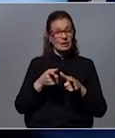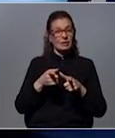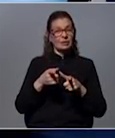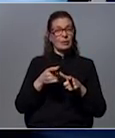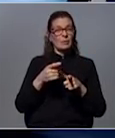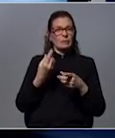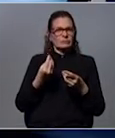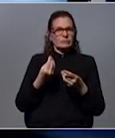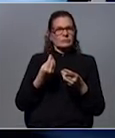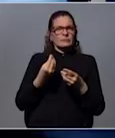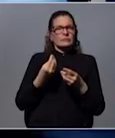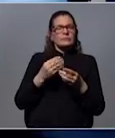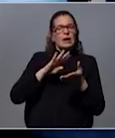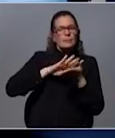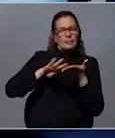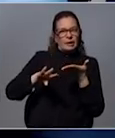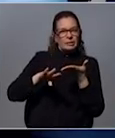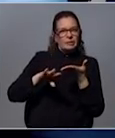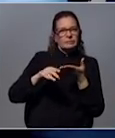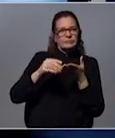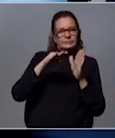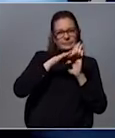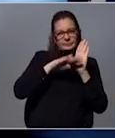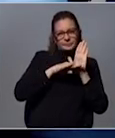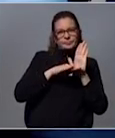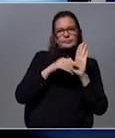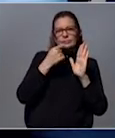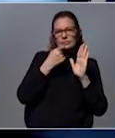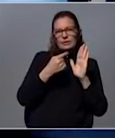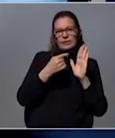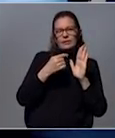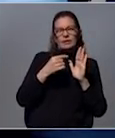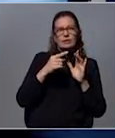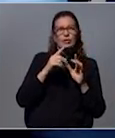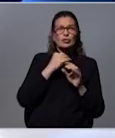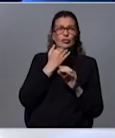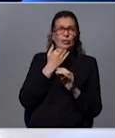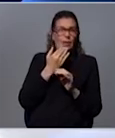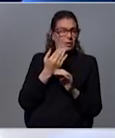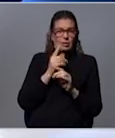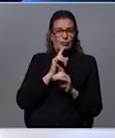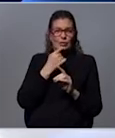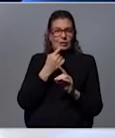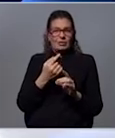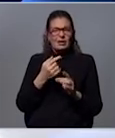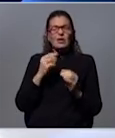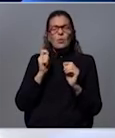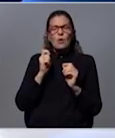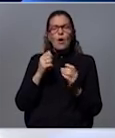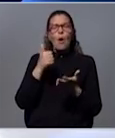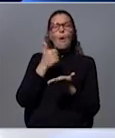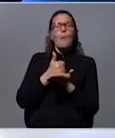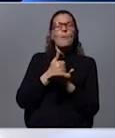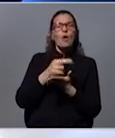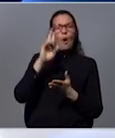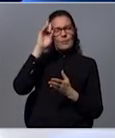convencionales no hay una parte de la doctrina el resto no la corte no lo cree la suprema corte todavía no no asumió esa esa posición pero